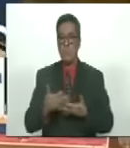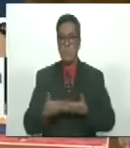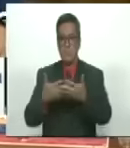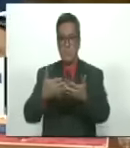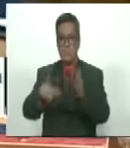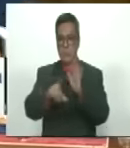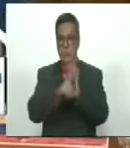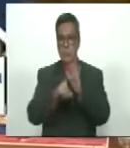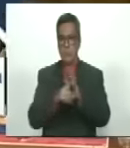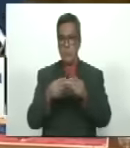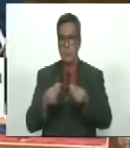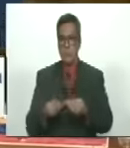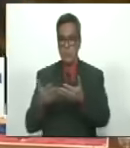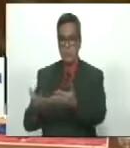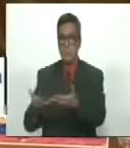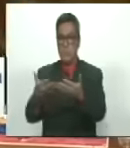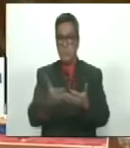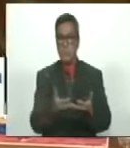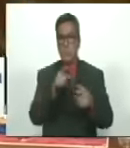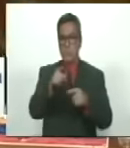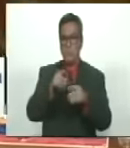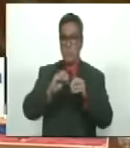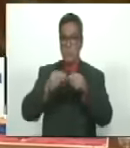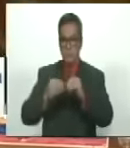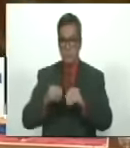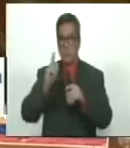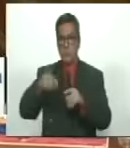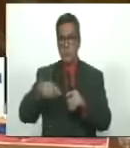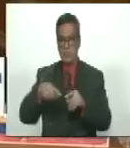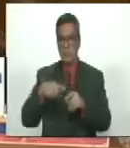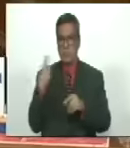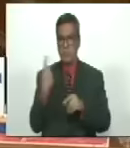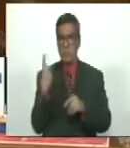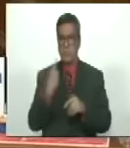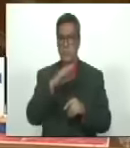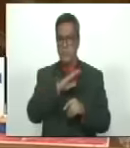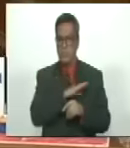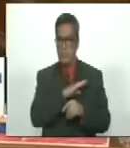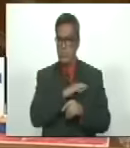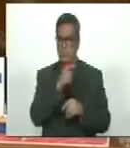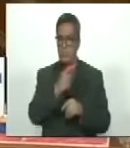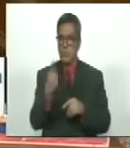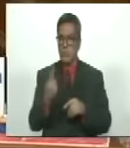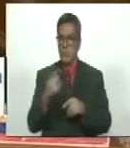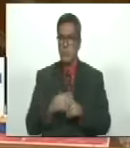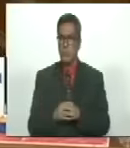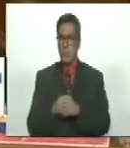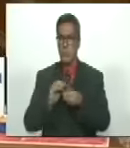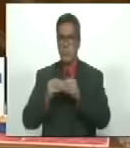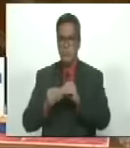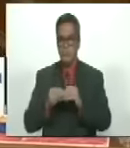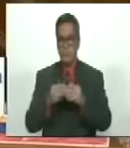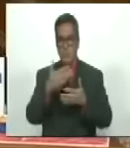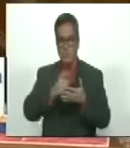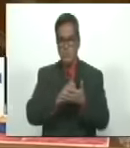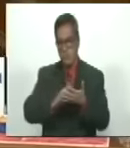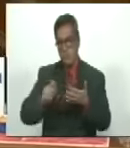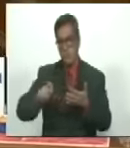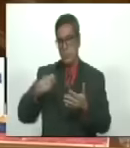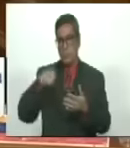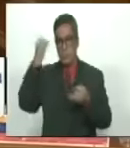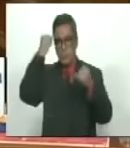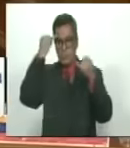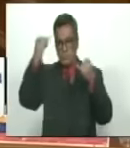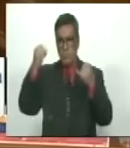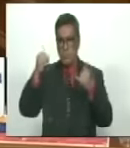ley, el instrumento, hay un instrumento que sí va a ser individual para la recolección de propuestas, la idea